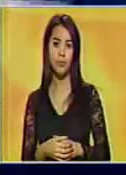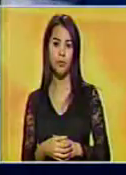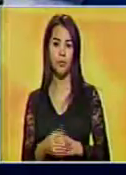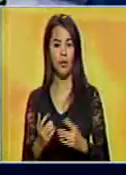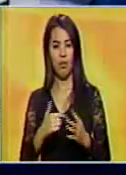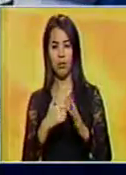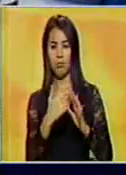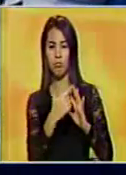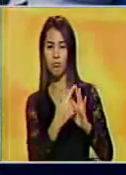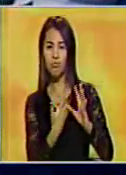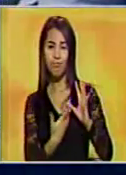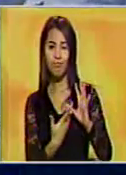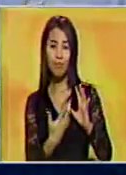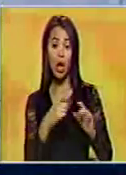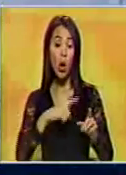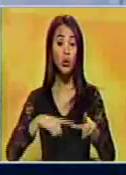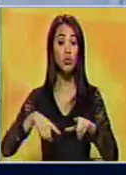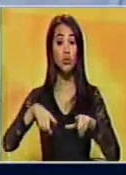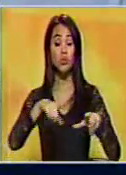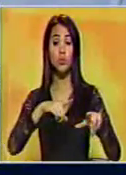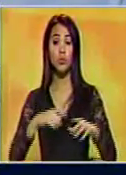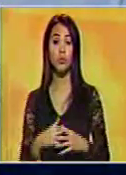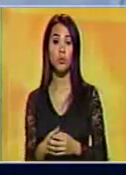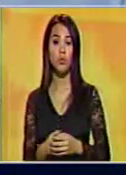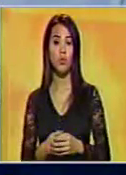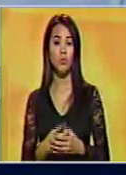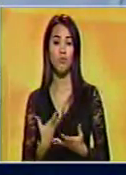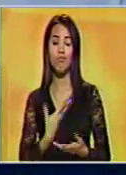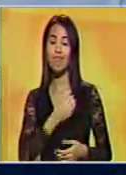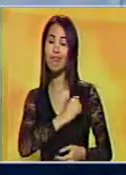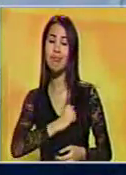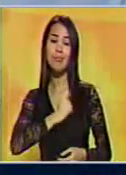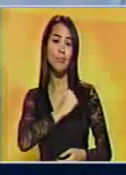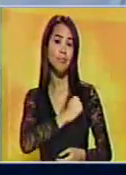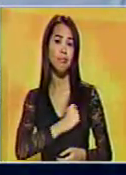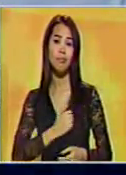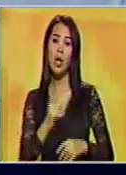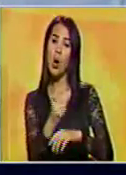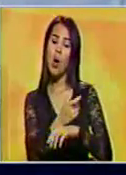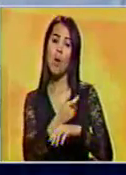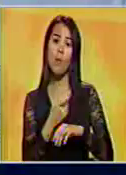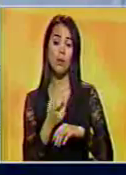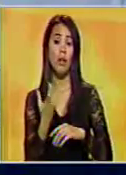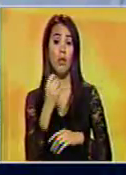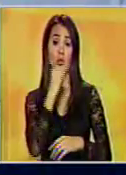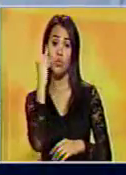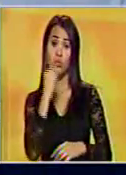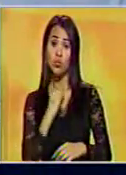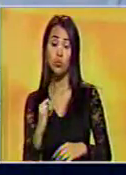instancias extraterritoriales, ¿no? Es lamentable, ¿no?, que este gobernador electo del estado Zulia